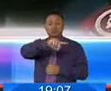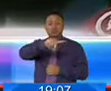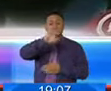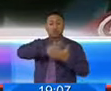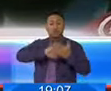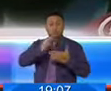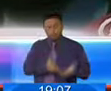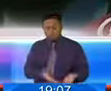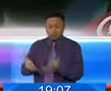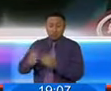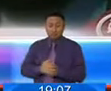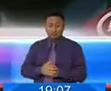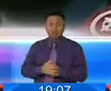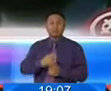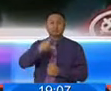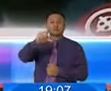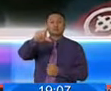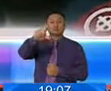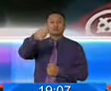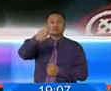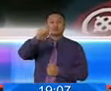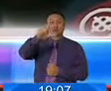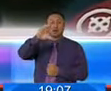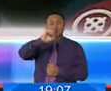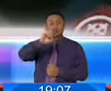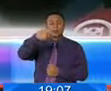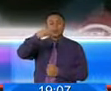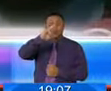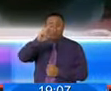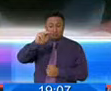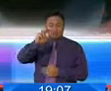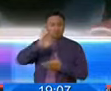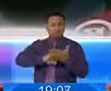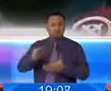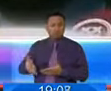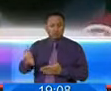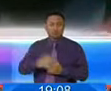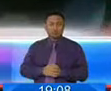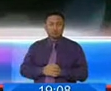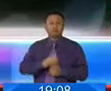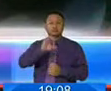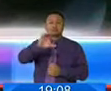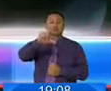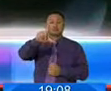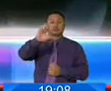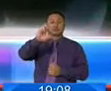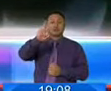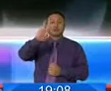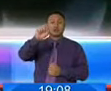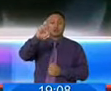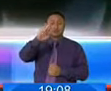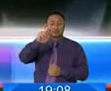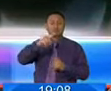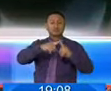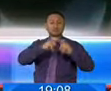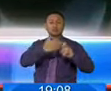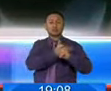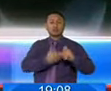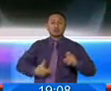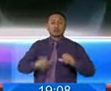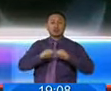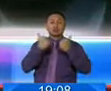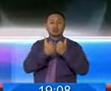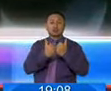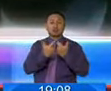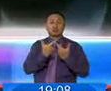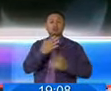autorizó el allanamiento, a Galo Chiriboga, que autorizó el allanamiento. En el caso de Clever Jiménez tendrá que responder la expresidenta de la Asamblea,